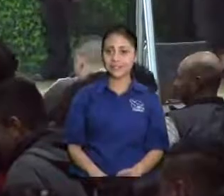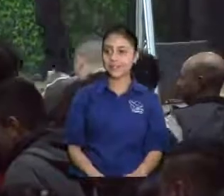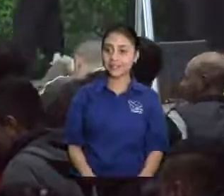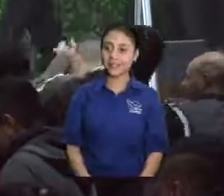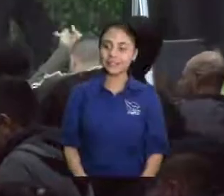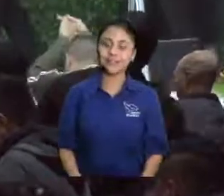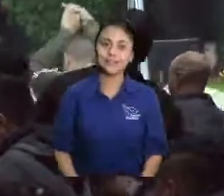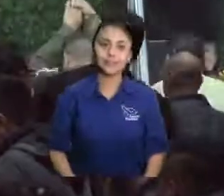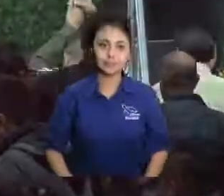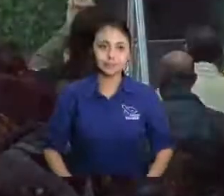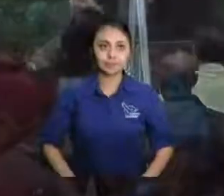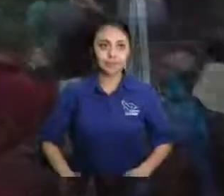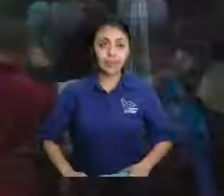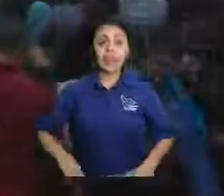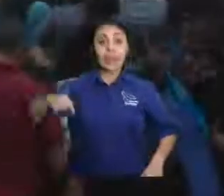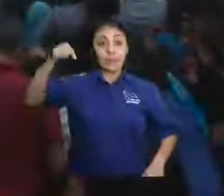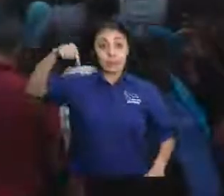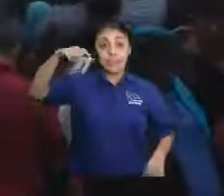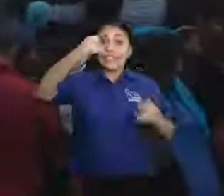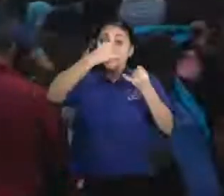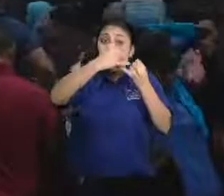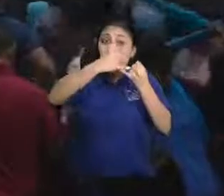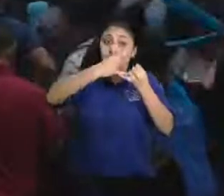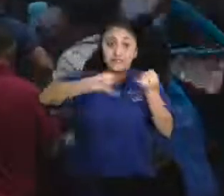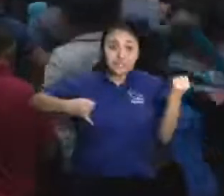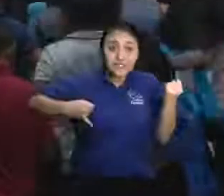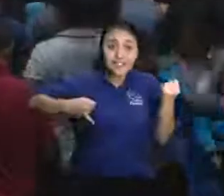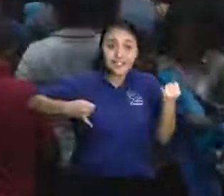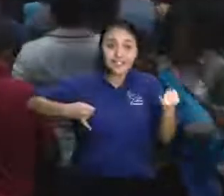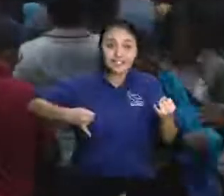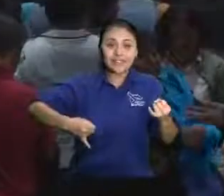Pero como este era el último viernes,